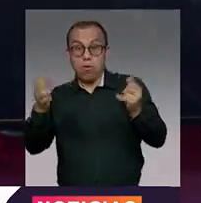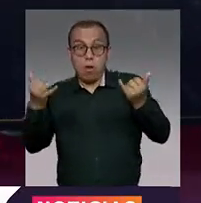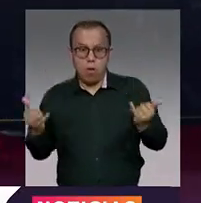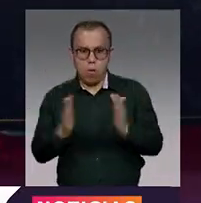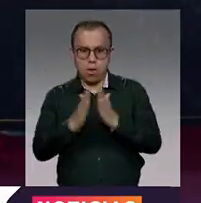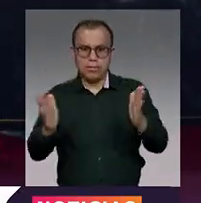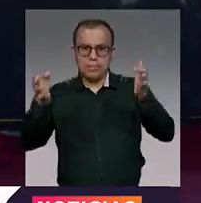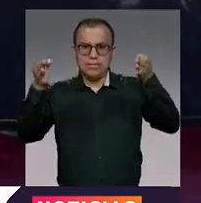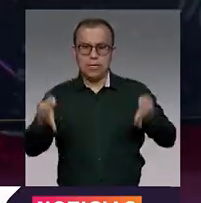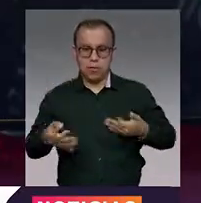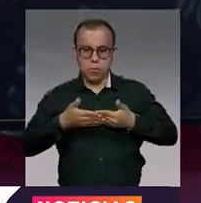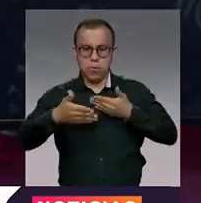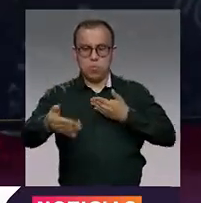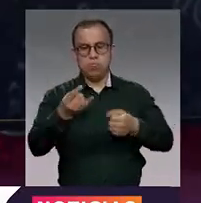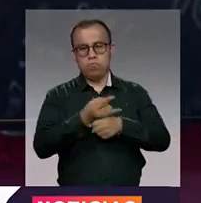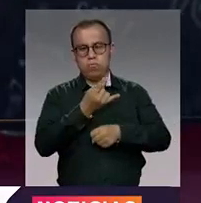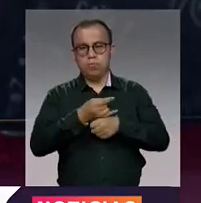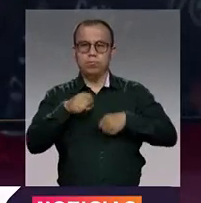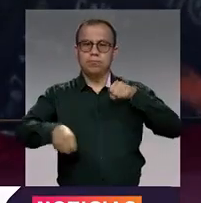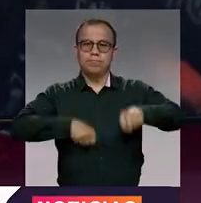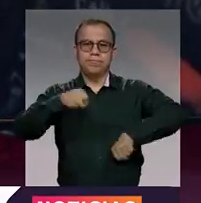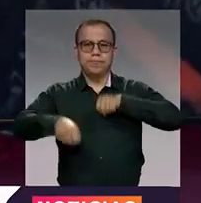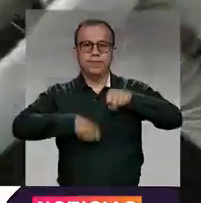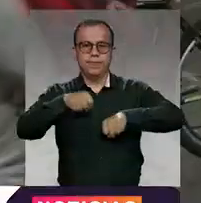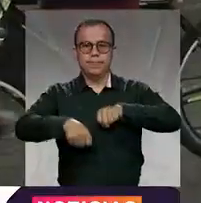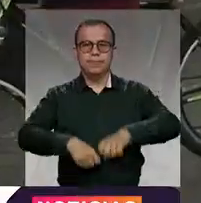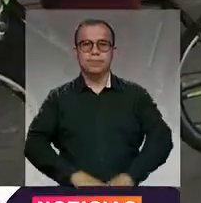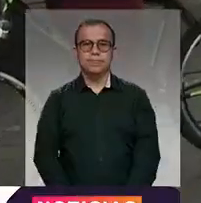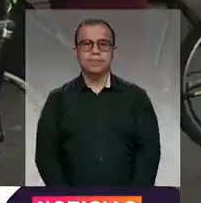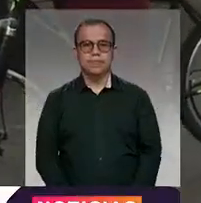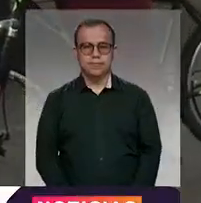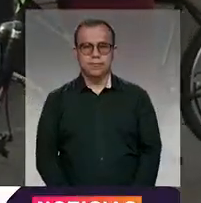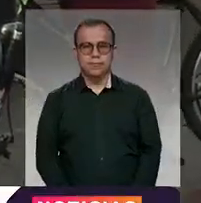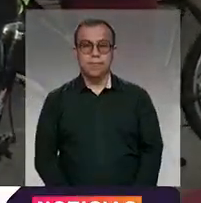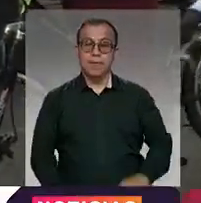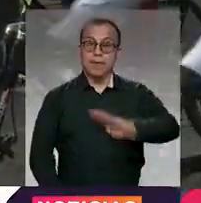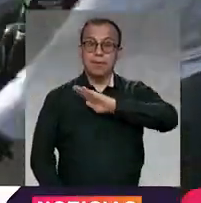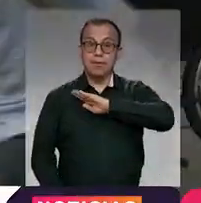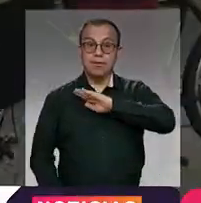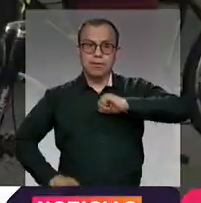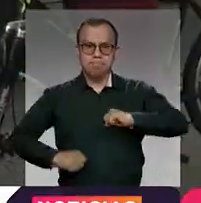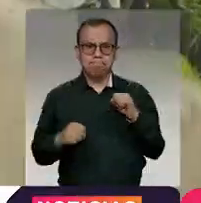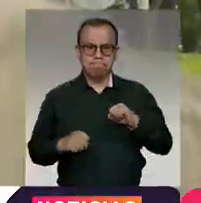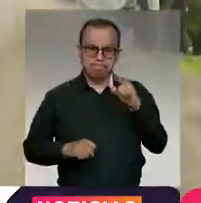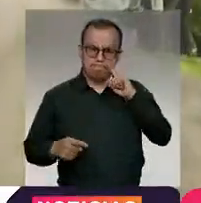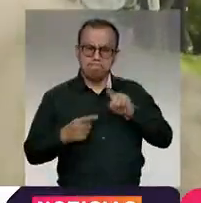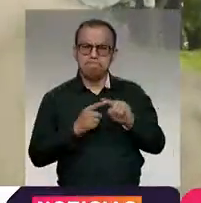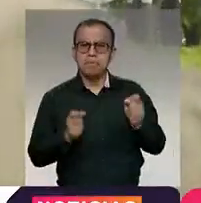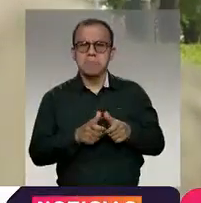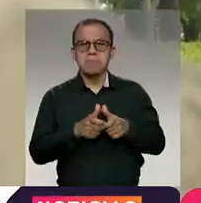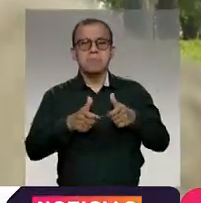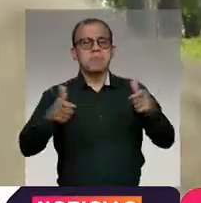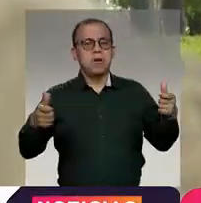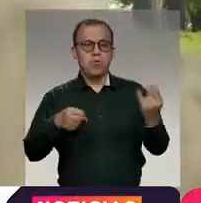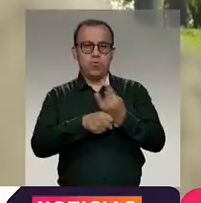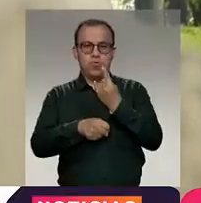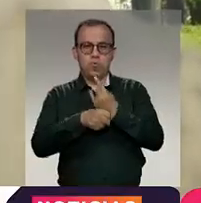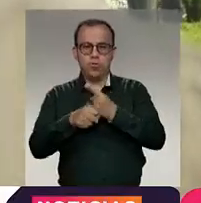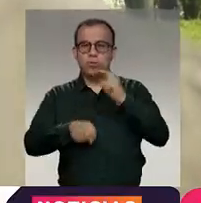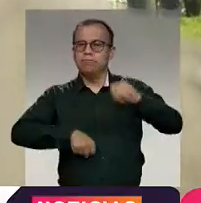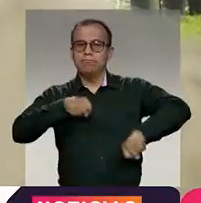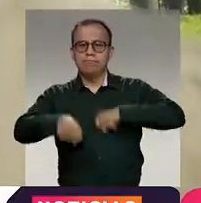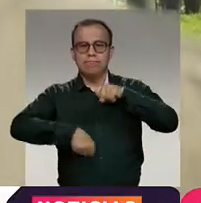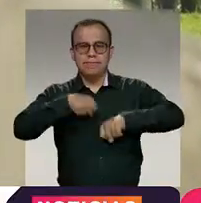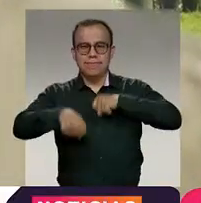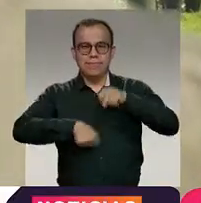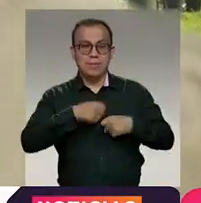mayores garantías a los biciusuarios en la ciudad. La Alcaldía de Bogotá destaca el aumento de los biciusuarios en la ciudad